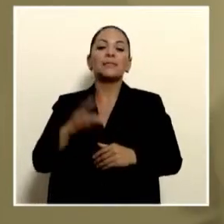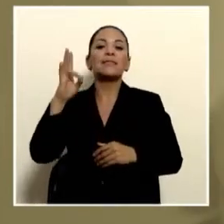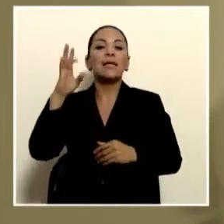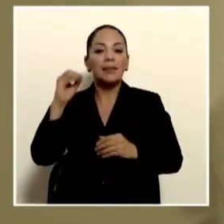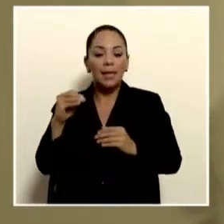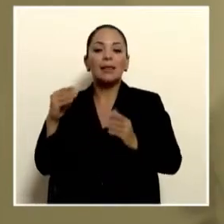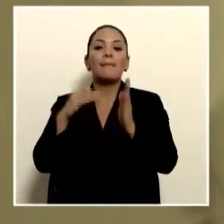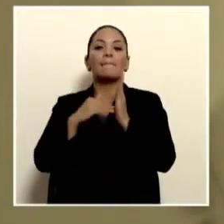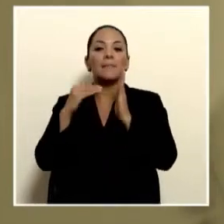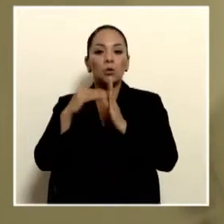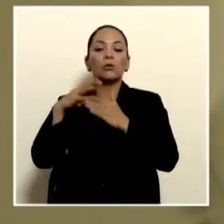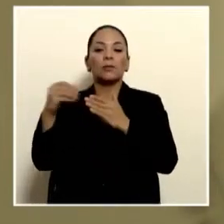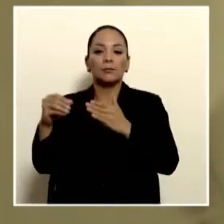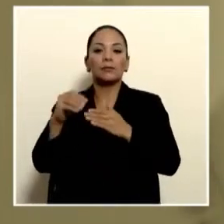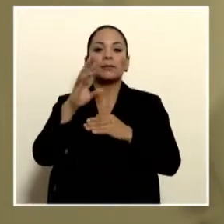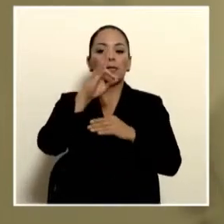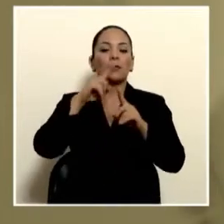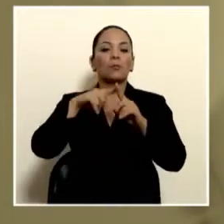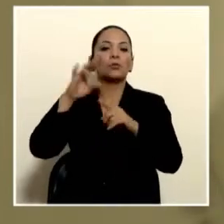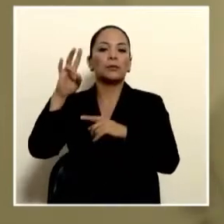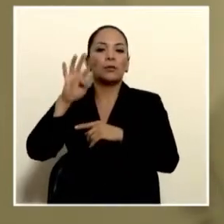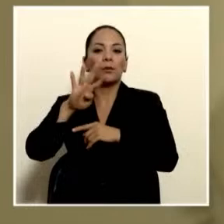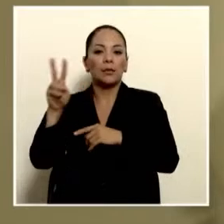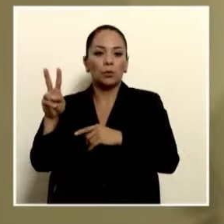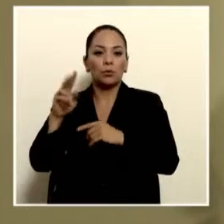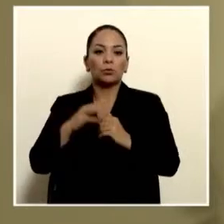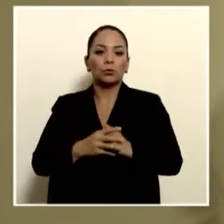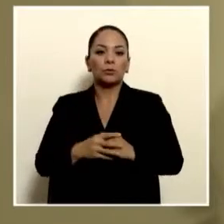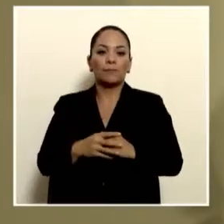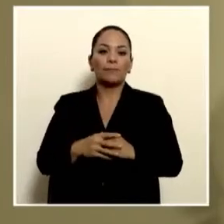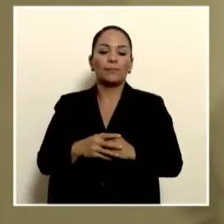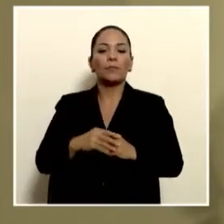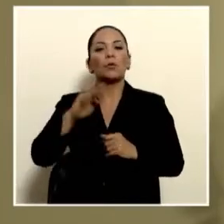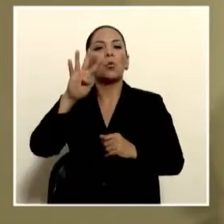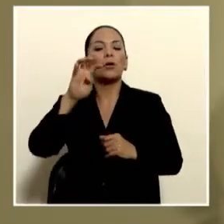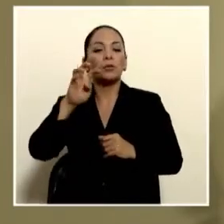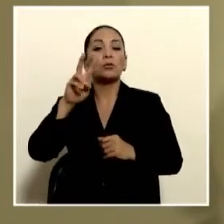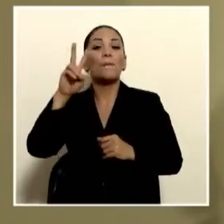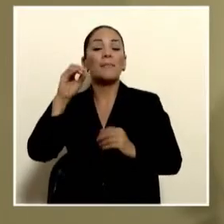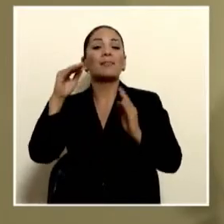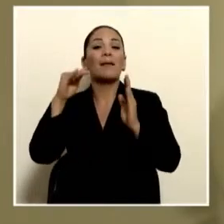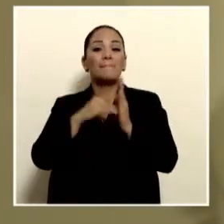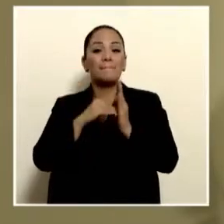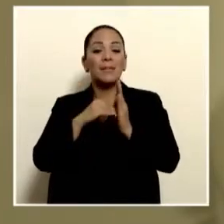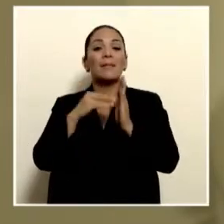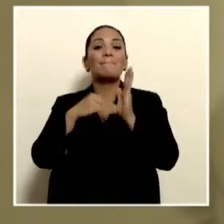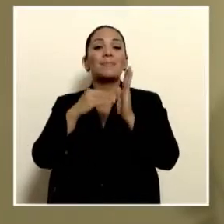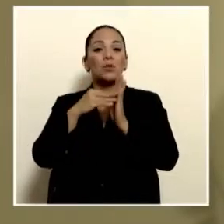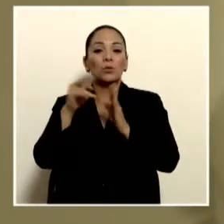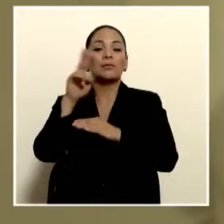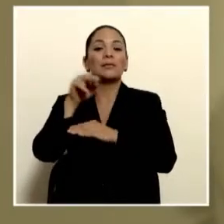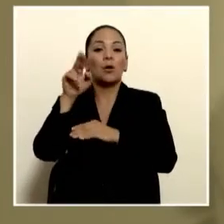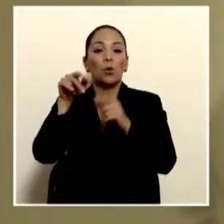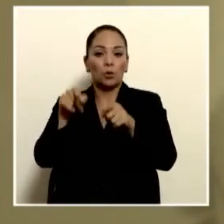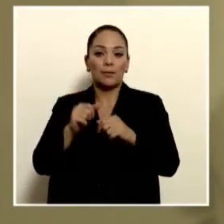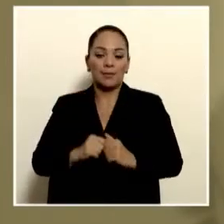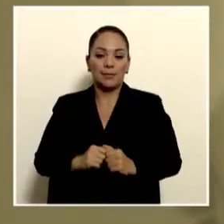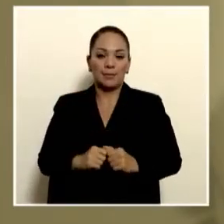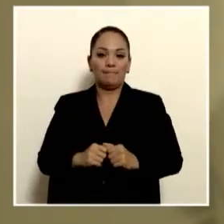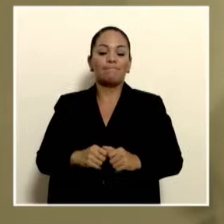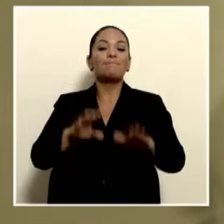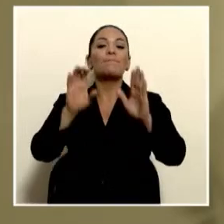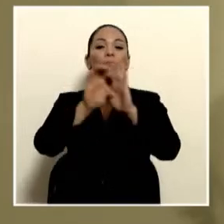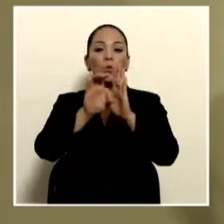70 millones de dólares, 7 por 7, 42. 420,000 millones de colones. Por